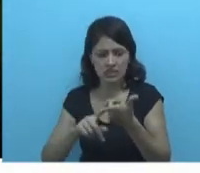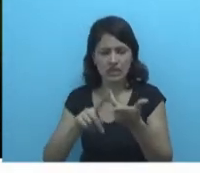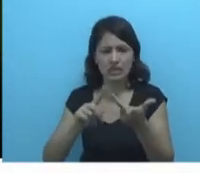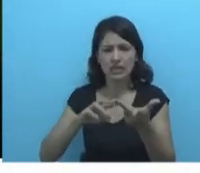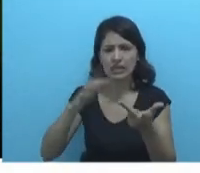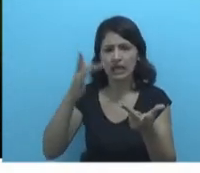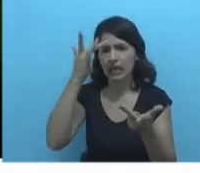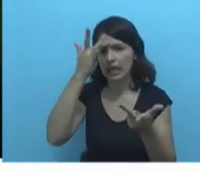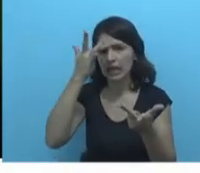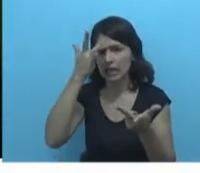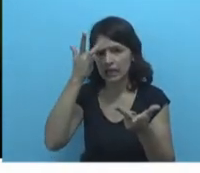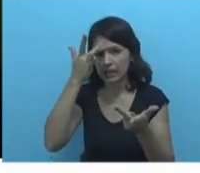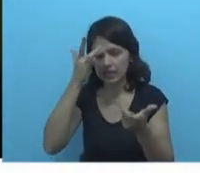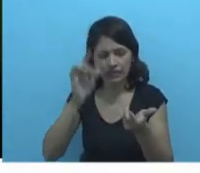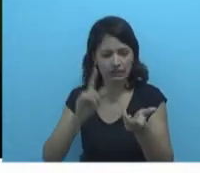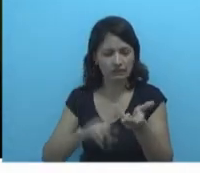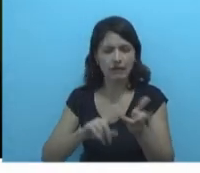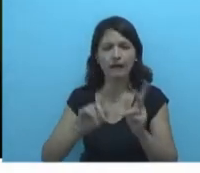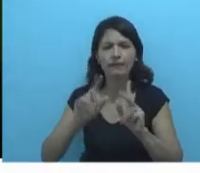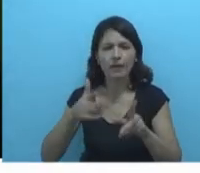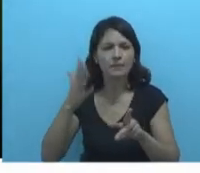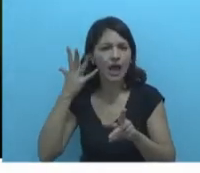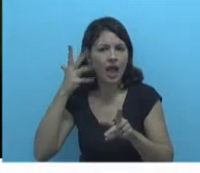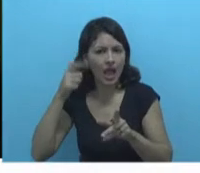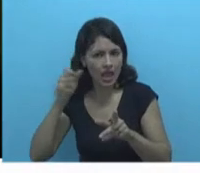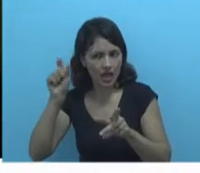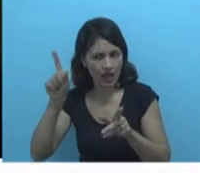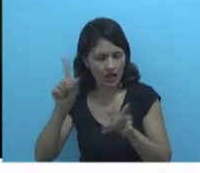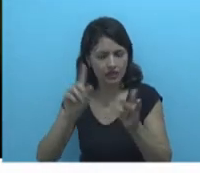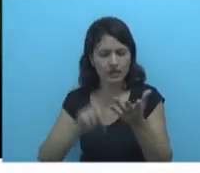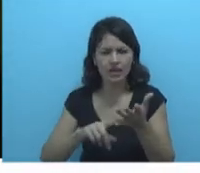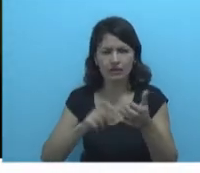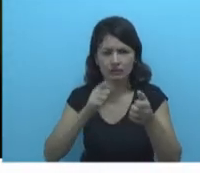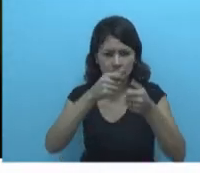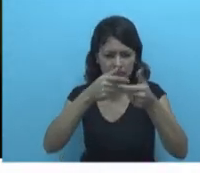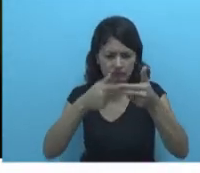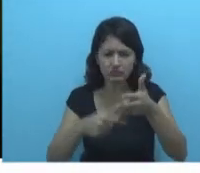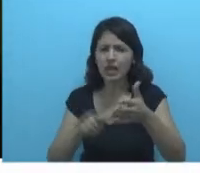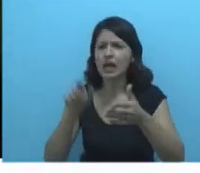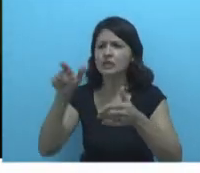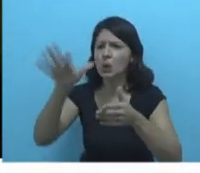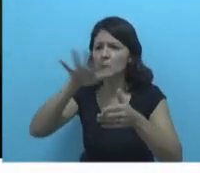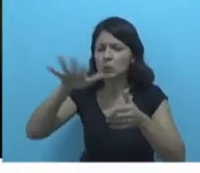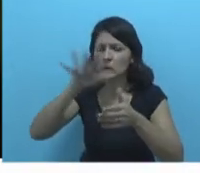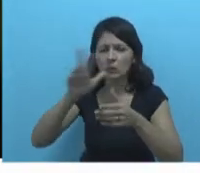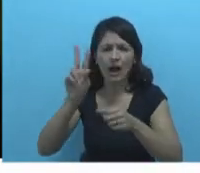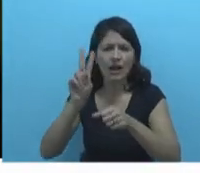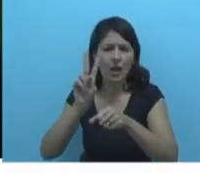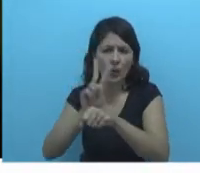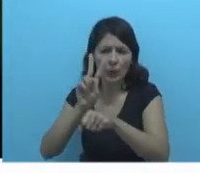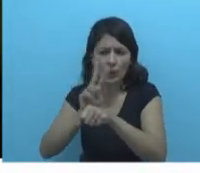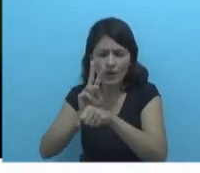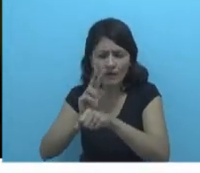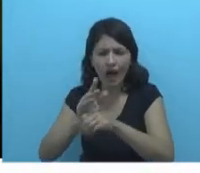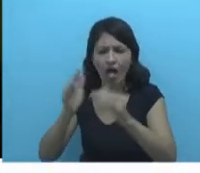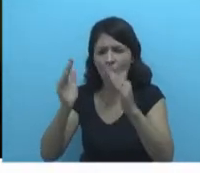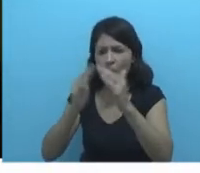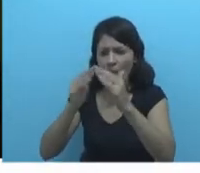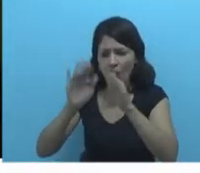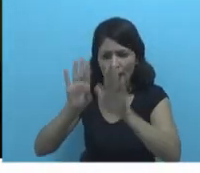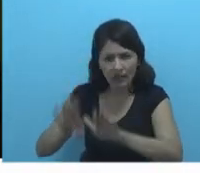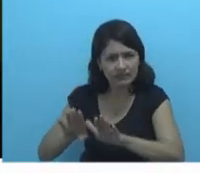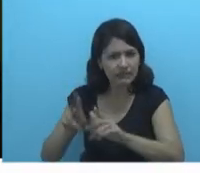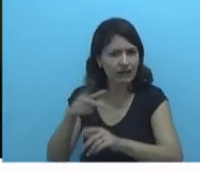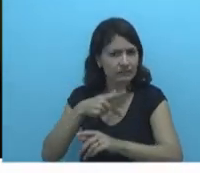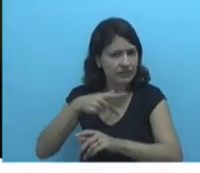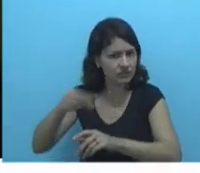que ha hecho caso omiso durante mucho tiempo de tomar medidas de prevención y confinamiento